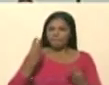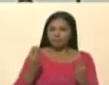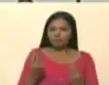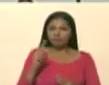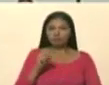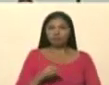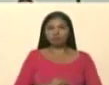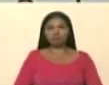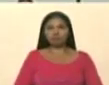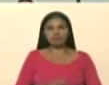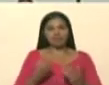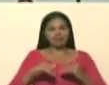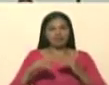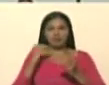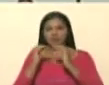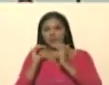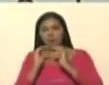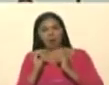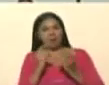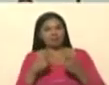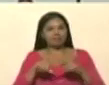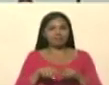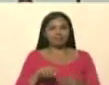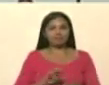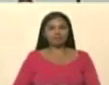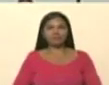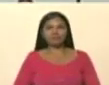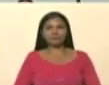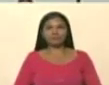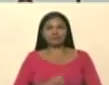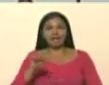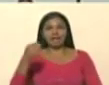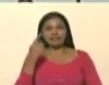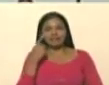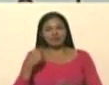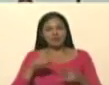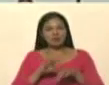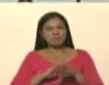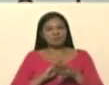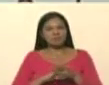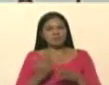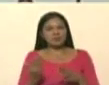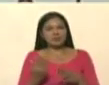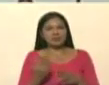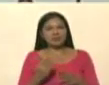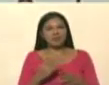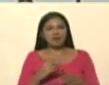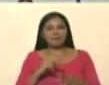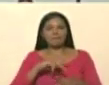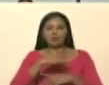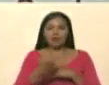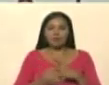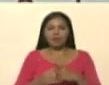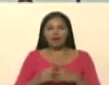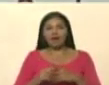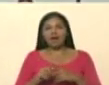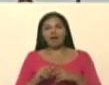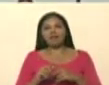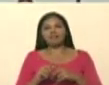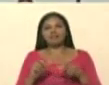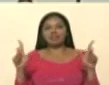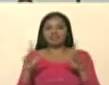muy mediático rafael lacava ayer fue tendencia porque fue un programa de televisión y